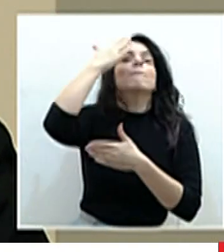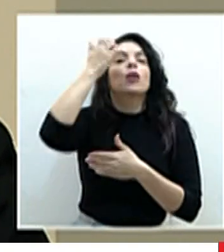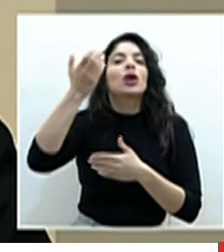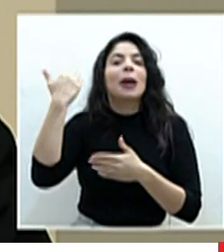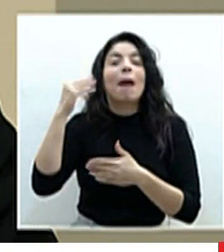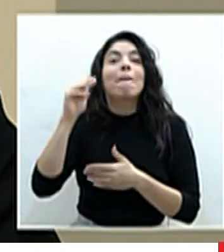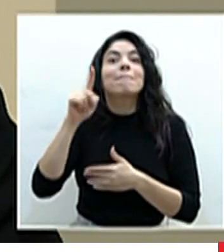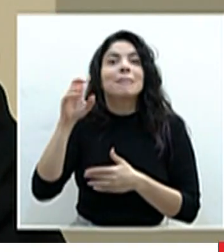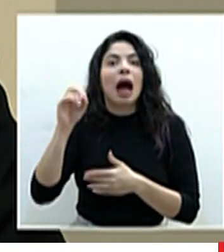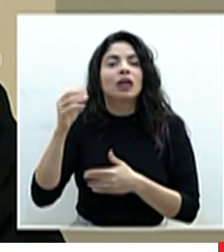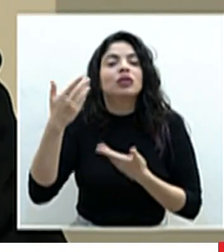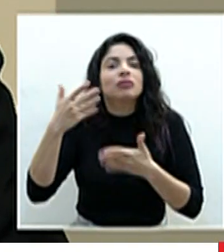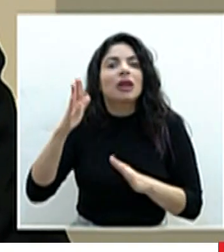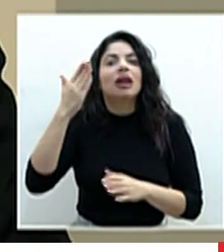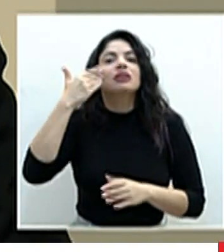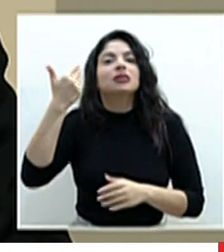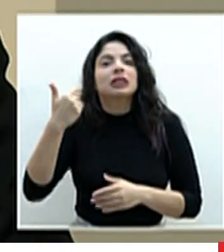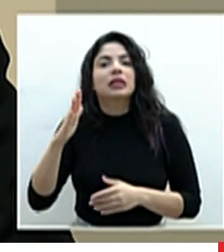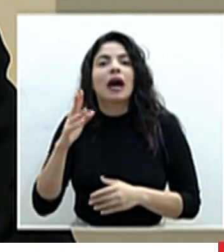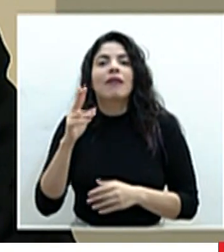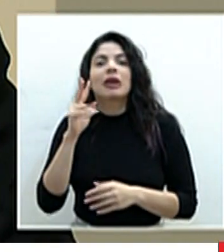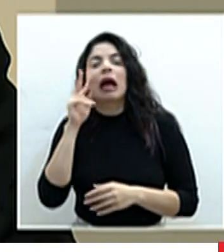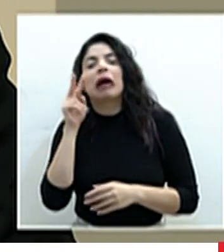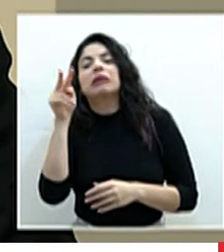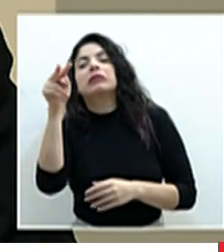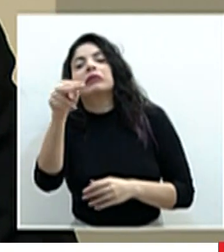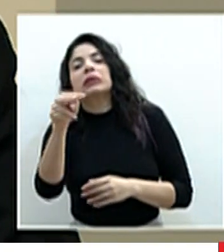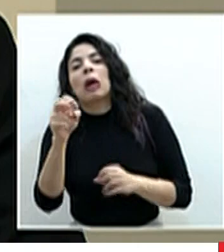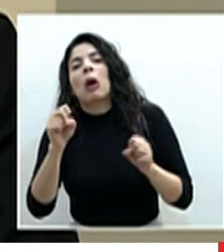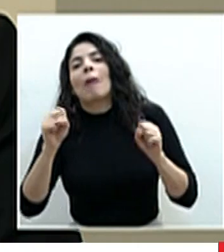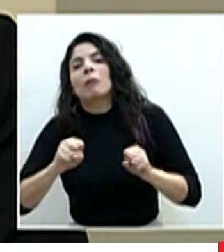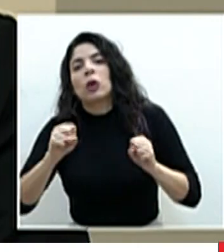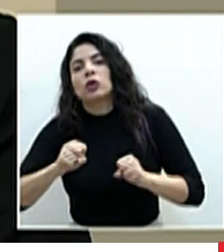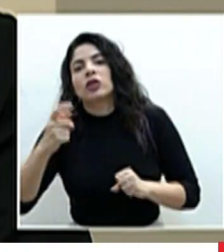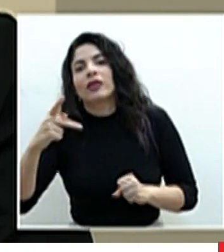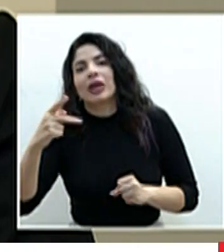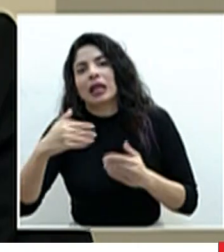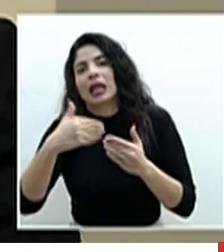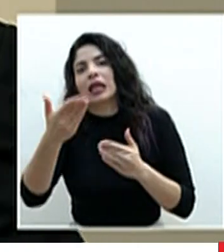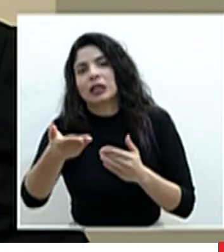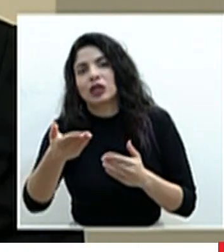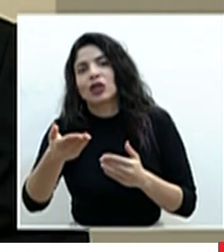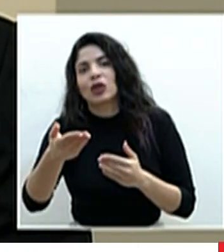se preveía un potencial riesgo